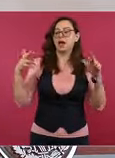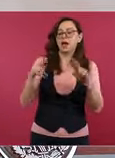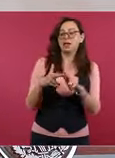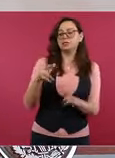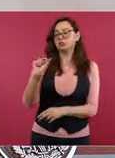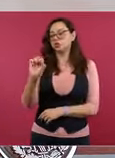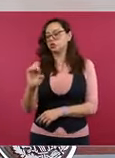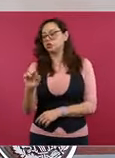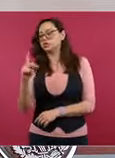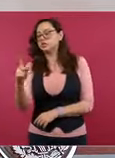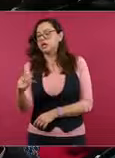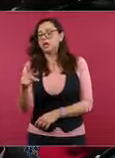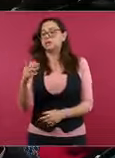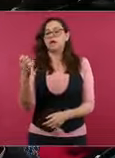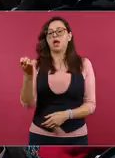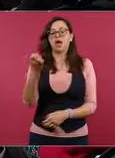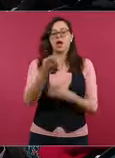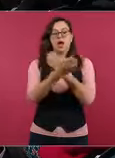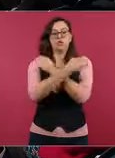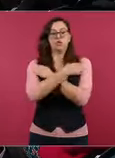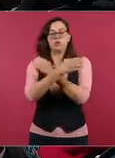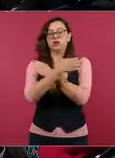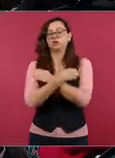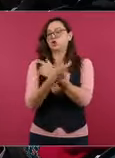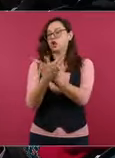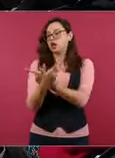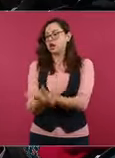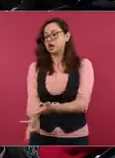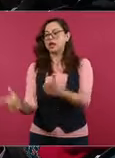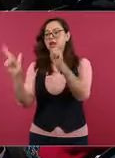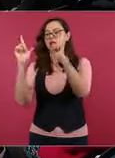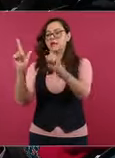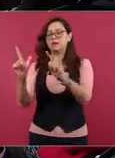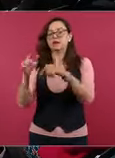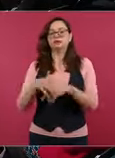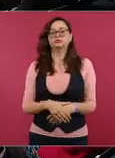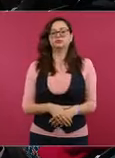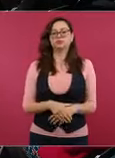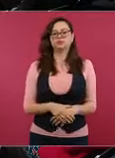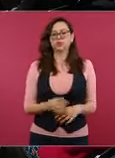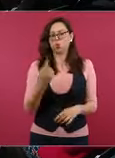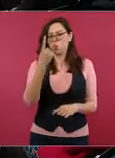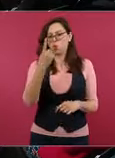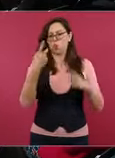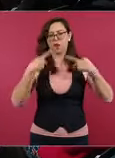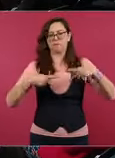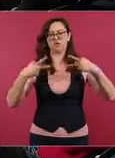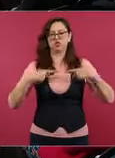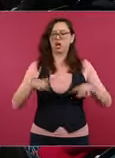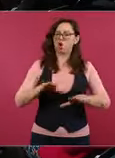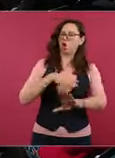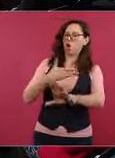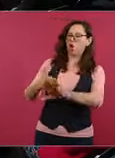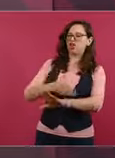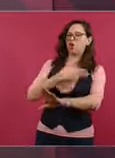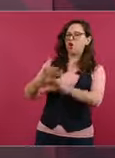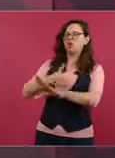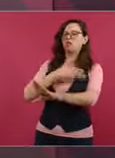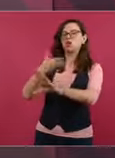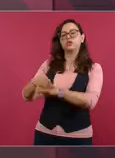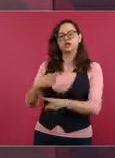en el sexenio de Calderón y del licenciado Peña Nieto? Claudio X. González,